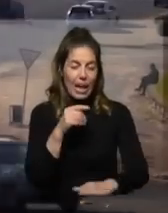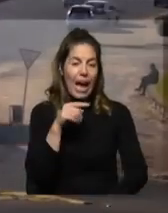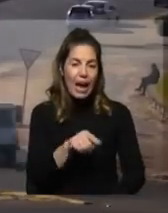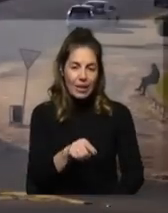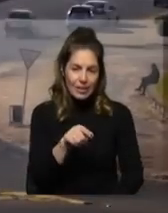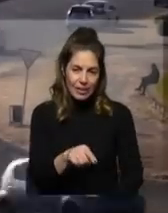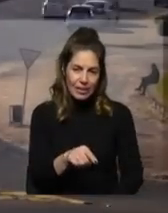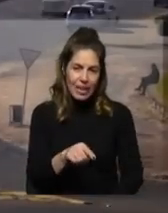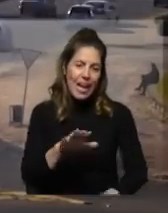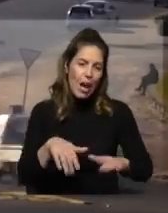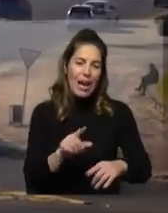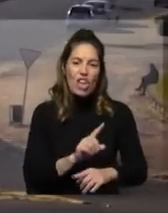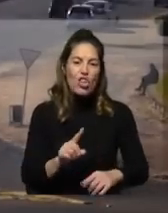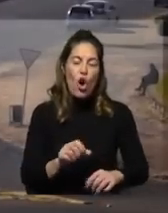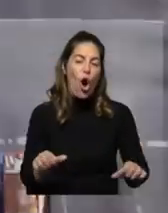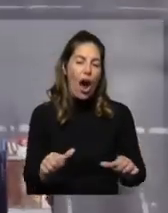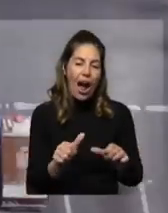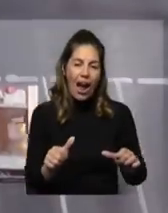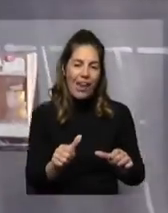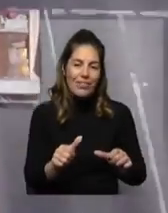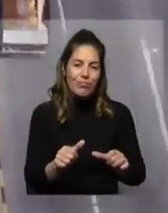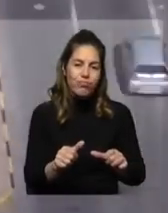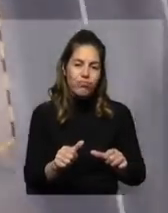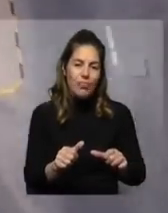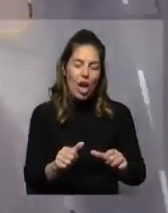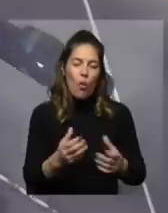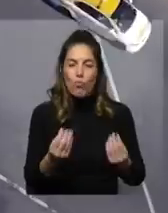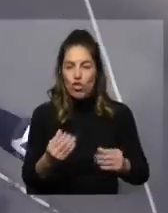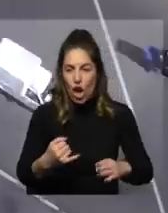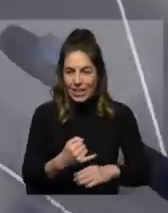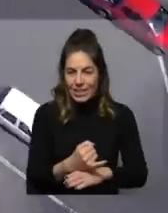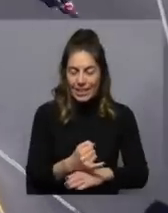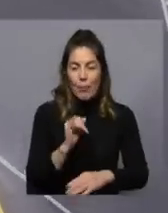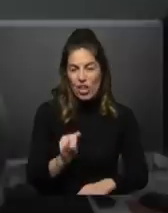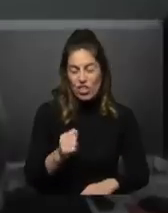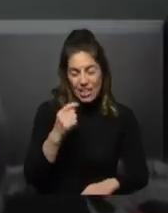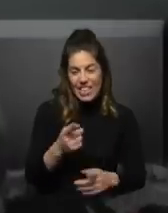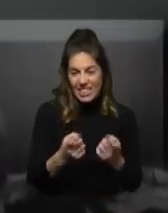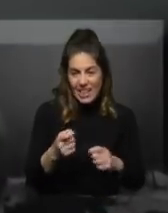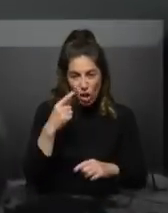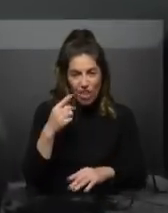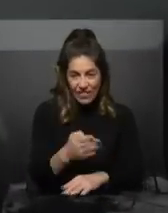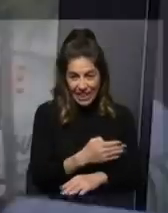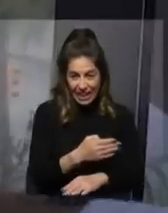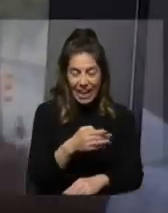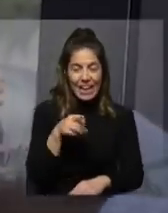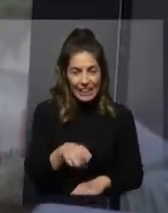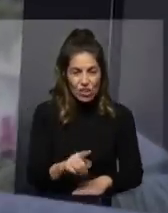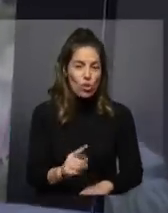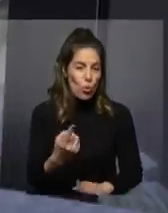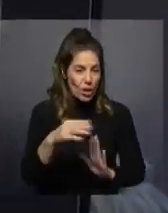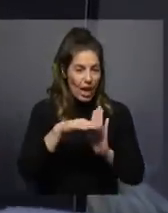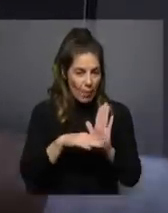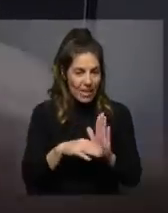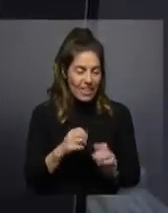quizás no haya habido una alta una alta siniestralidad pero hay que evitarla y eso me parece que es una una de las medidas